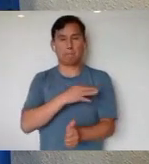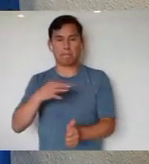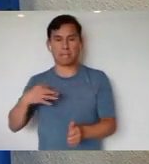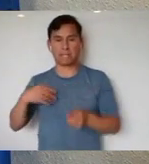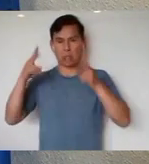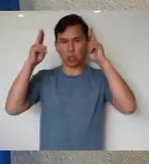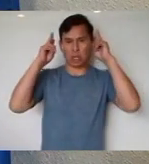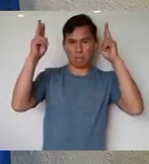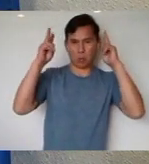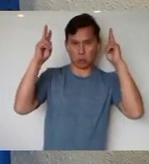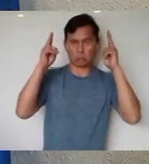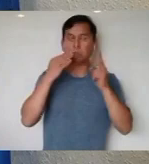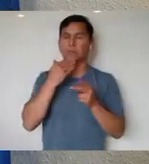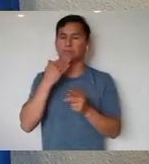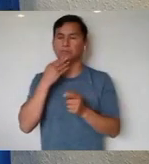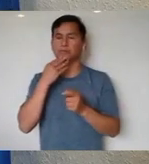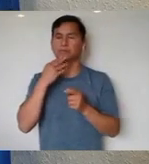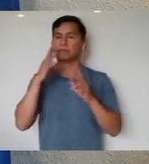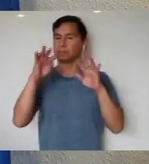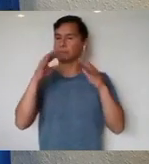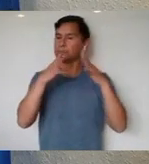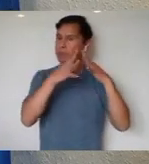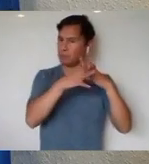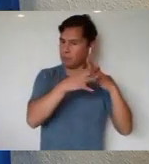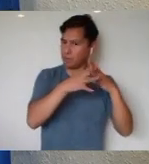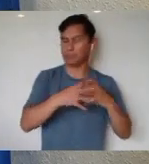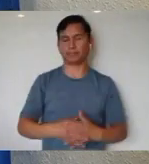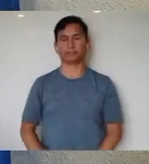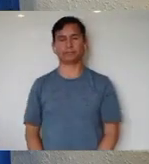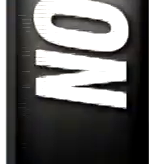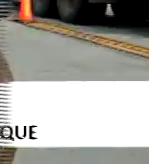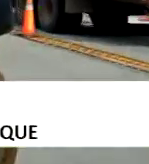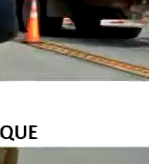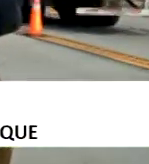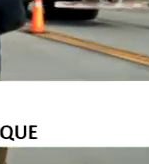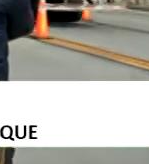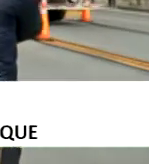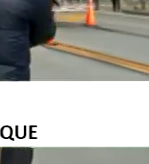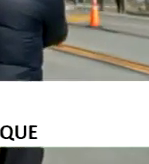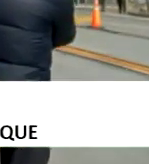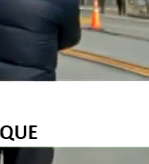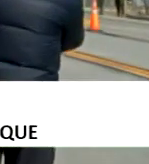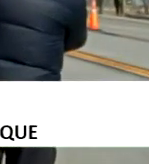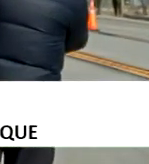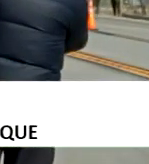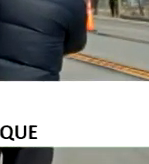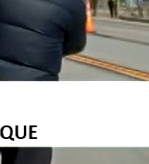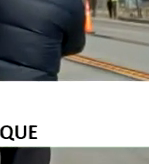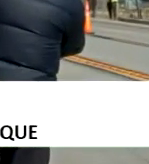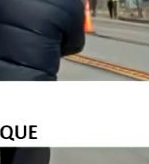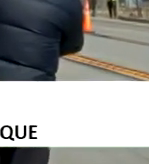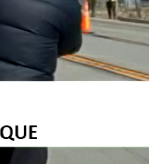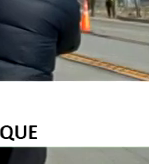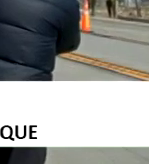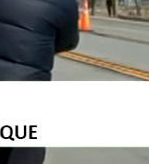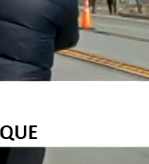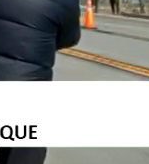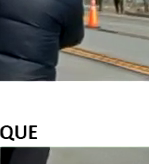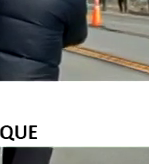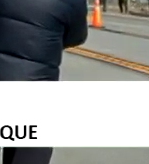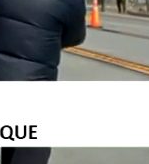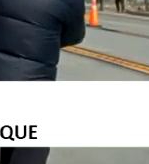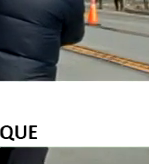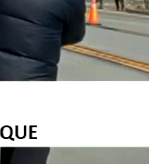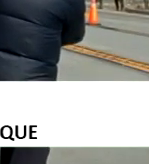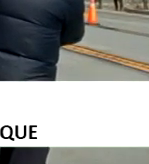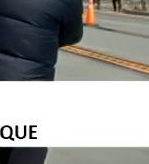del Ministerio de Transporte y también de las Fuerzas de Orden y Seguridad. Bueno, efectivamente, Carabineros de Chile, a través del